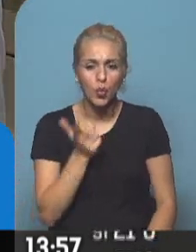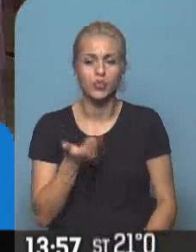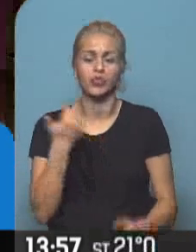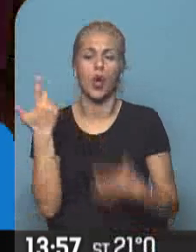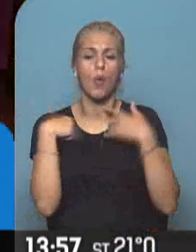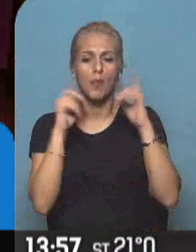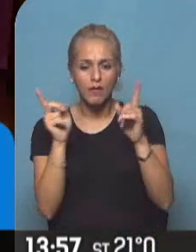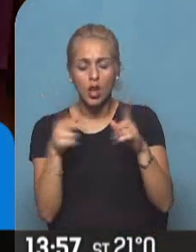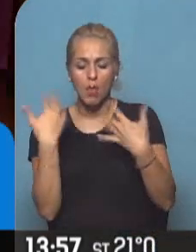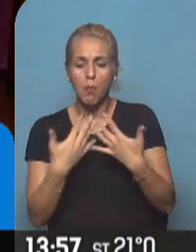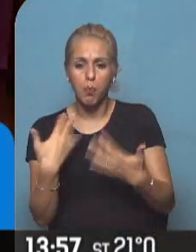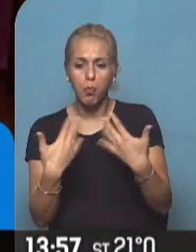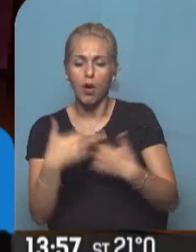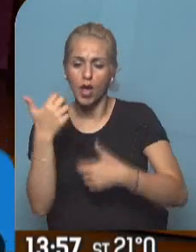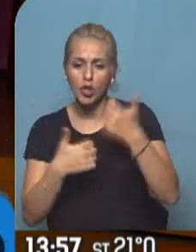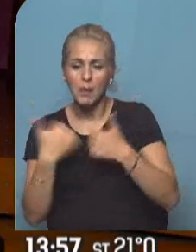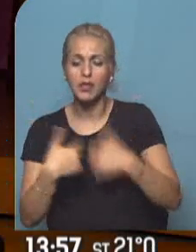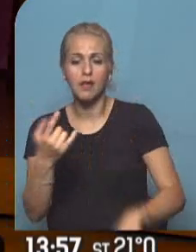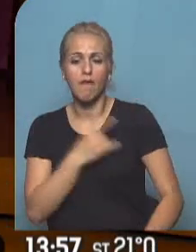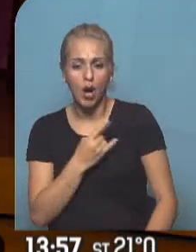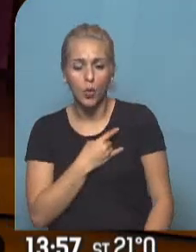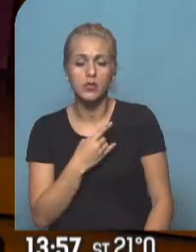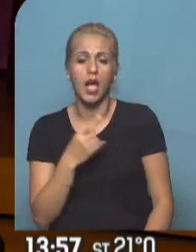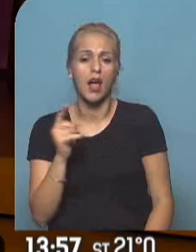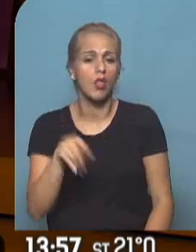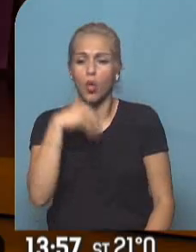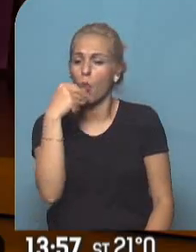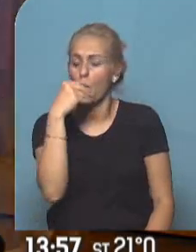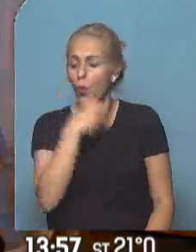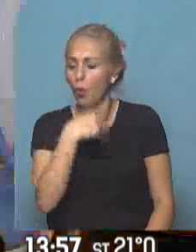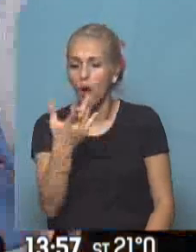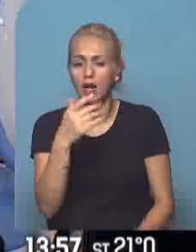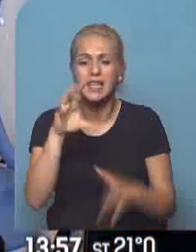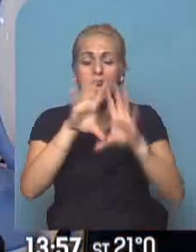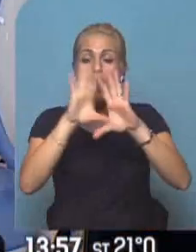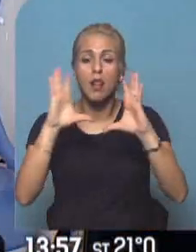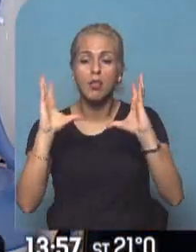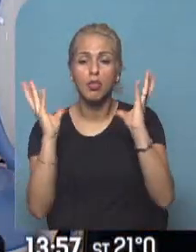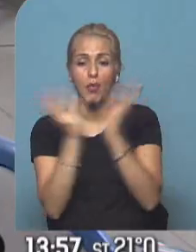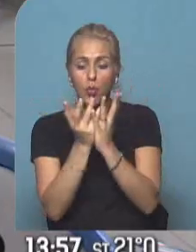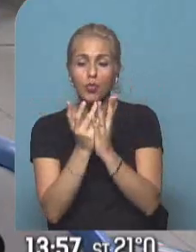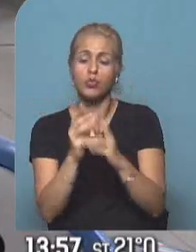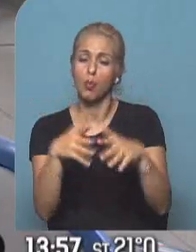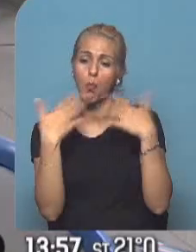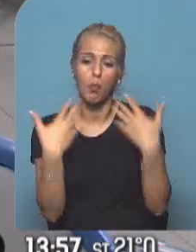podemos competir con la facultad de ontología de cualquier lugar del mundo que ustedes me traigan